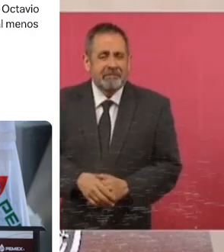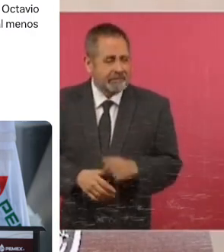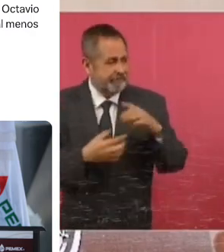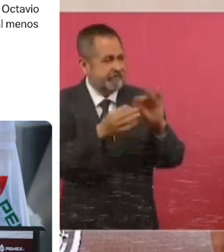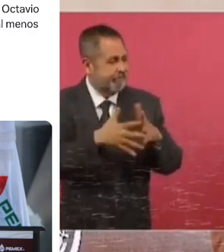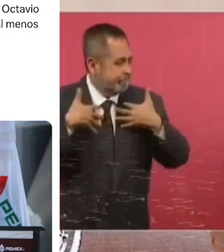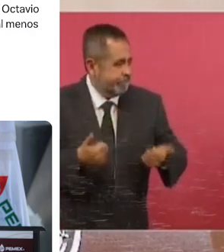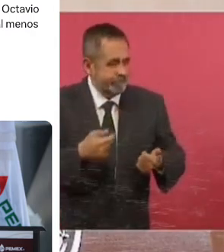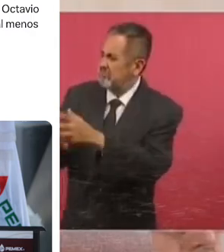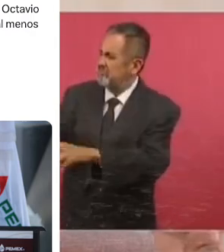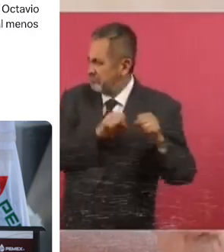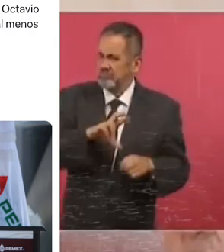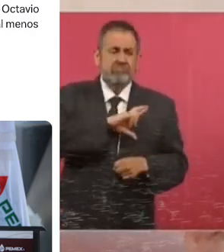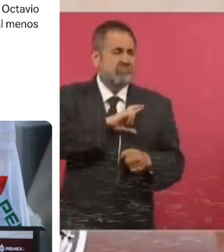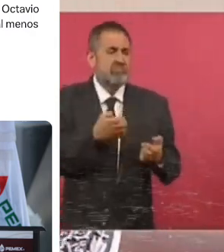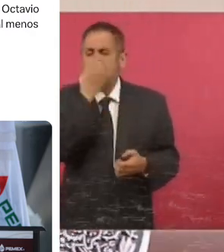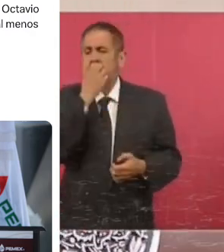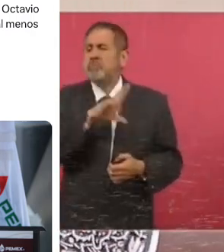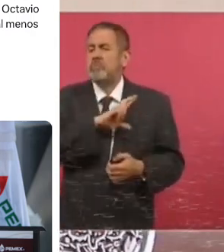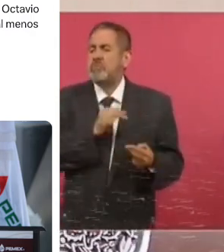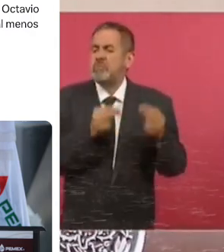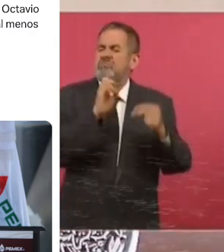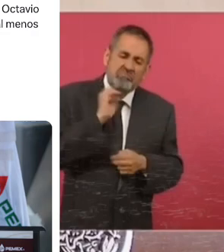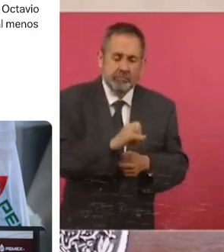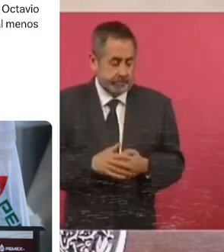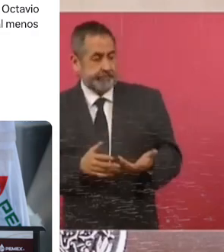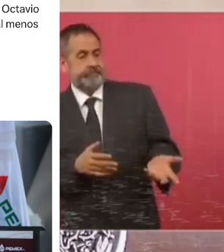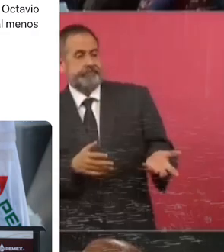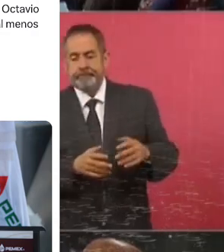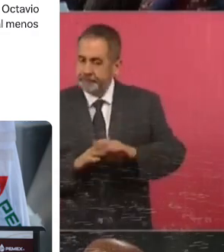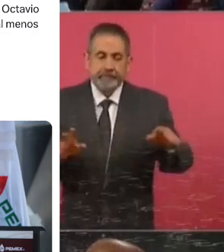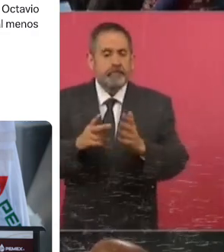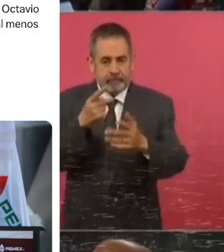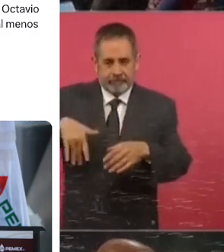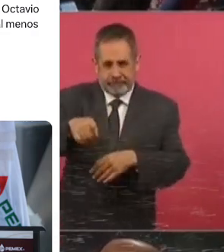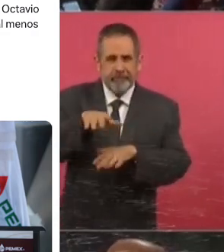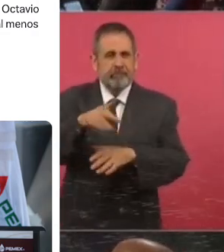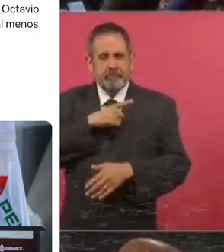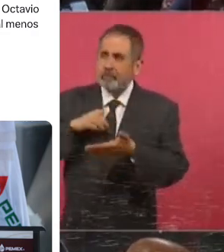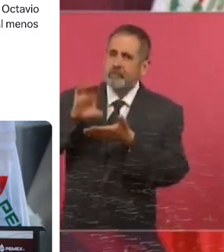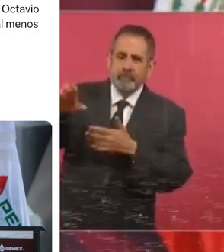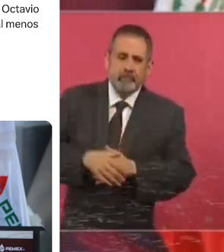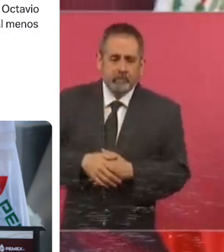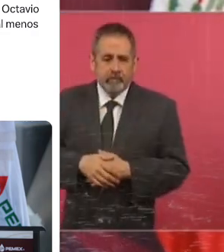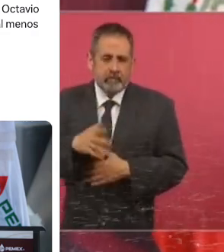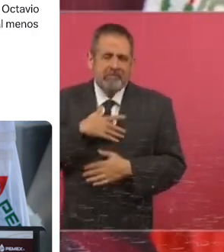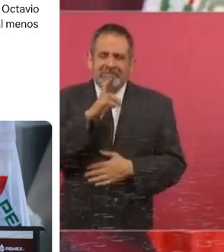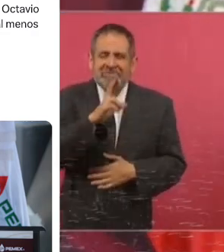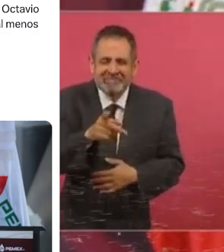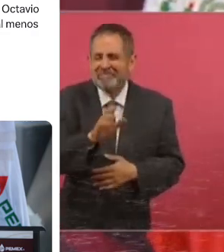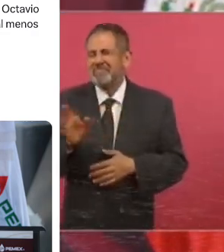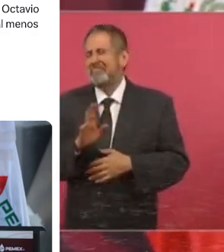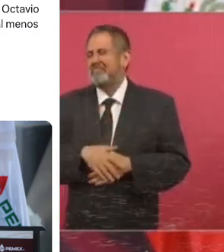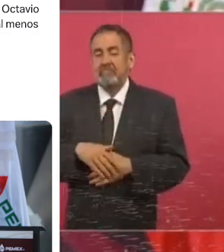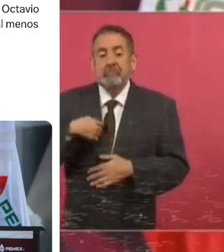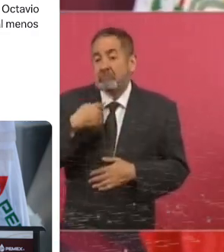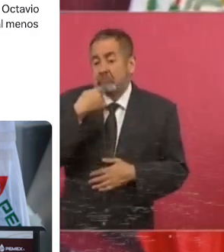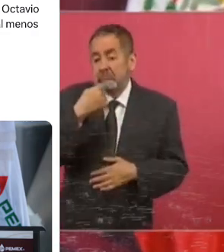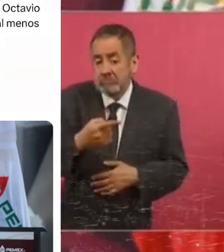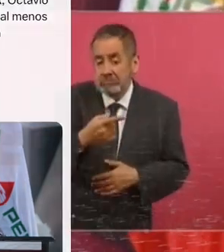queriendo convencer al Reforma. Entonces, en esto de la deuda, regresando, pues no te quiero contestar nada porque todo lo que yo